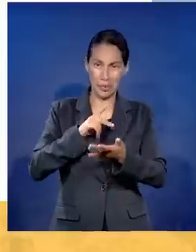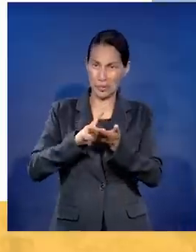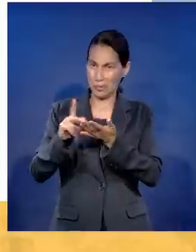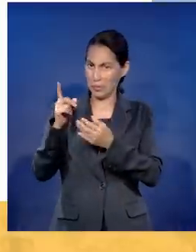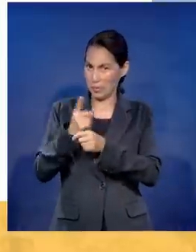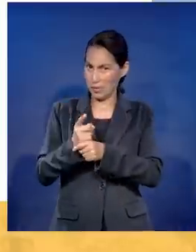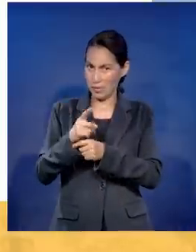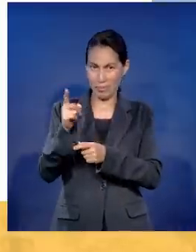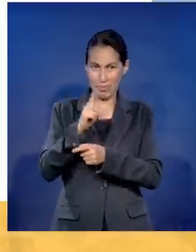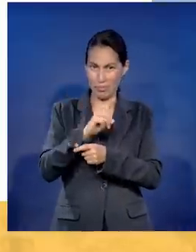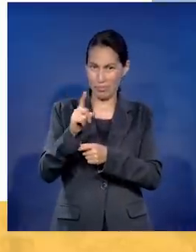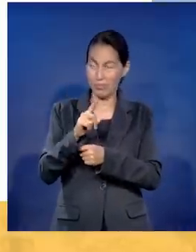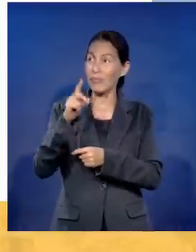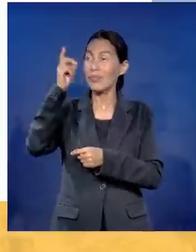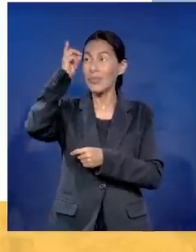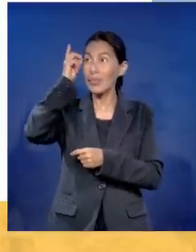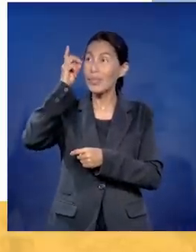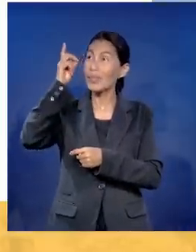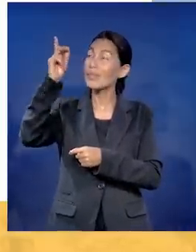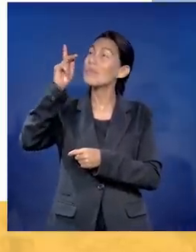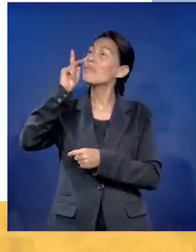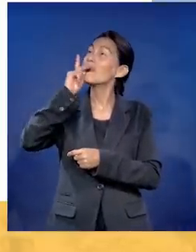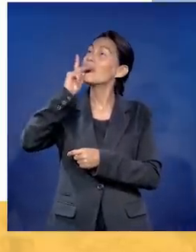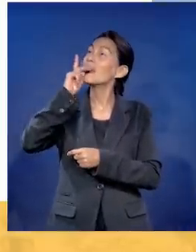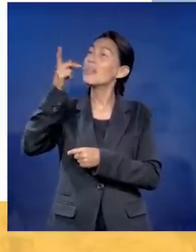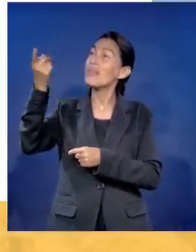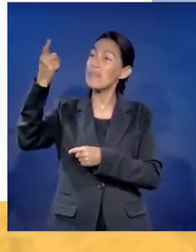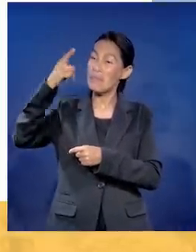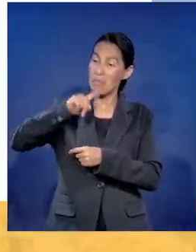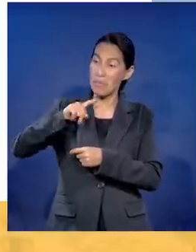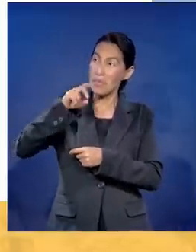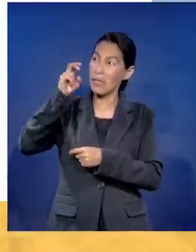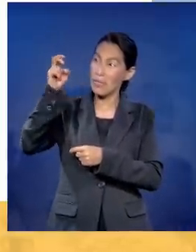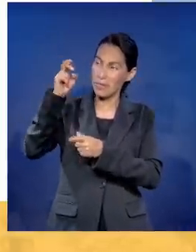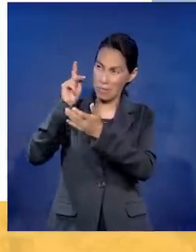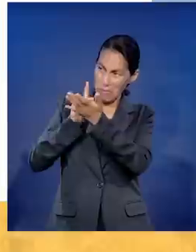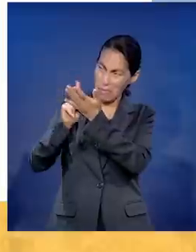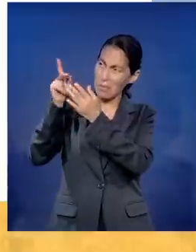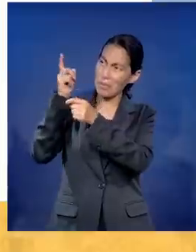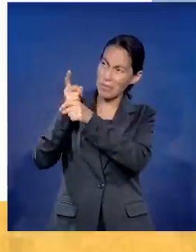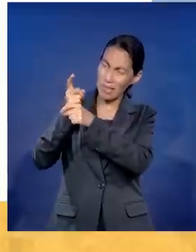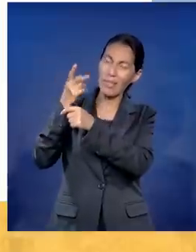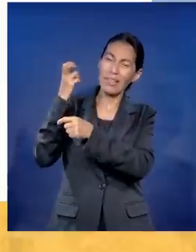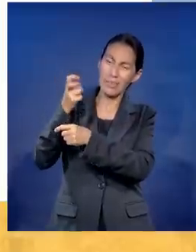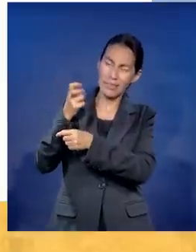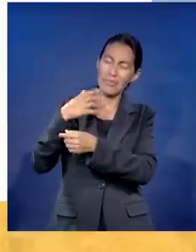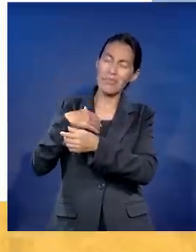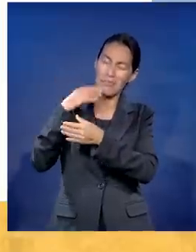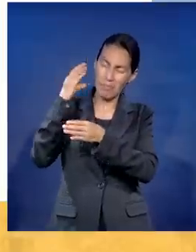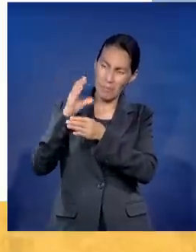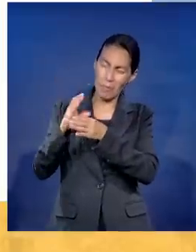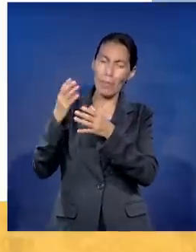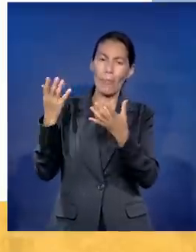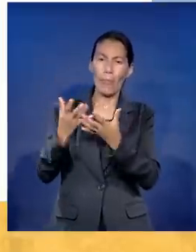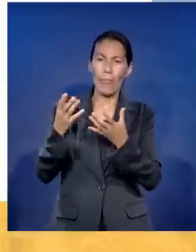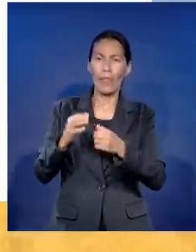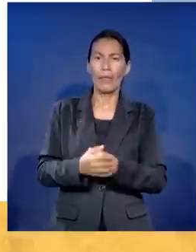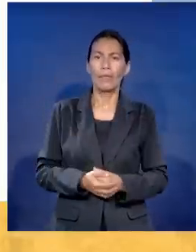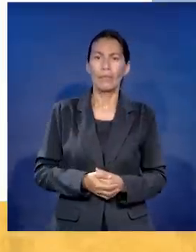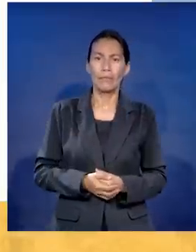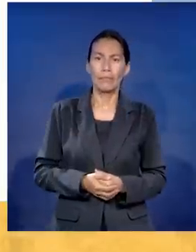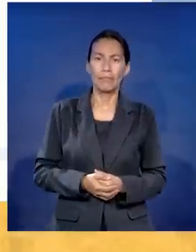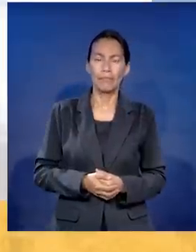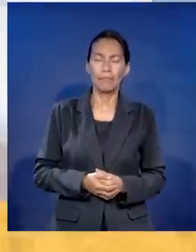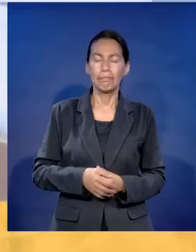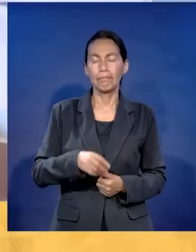busco mí qué cosa voluntad sino la voluntad de quién de quién me envió sujeto a la voluntad